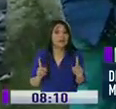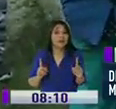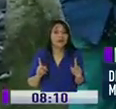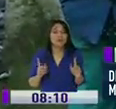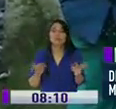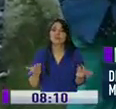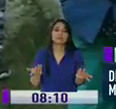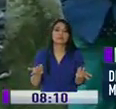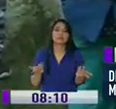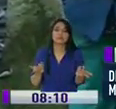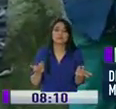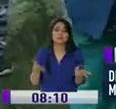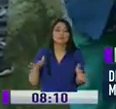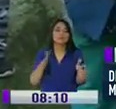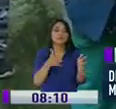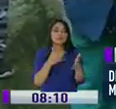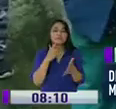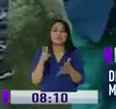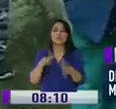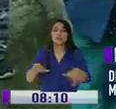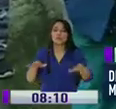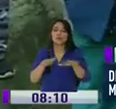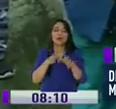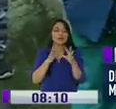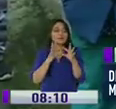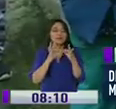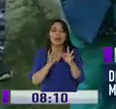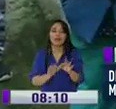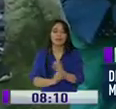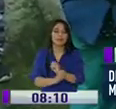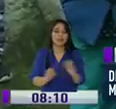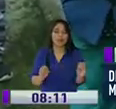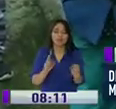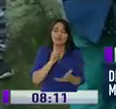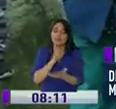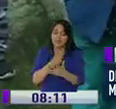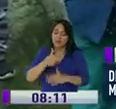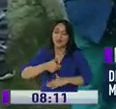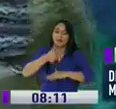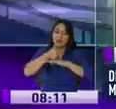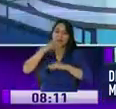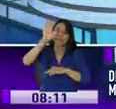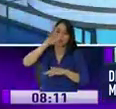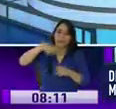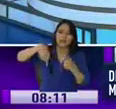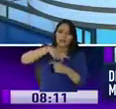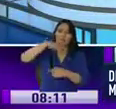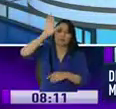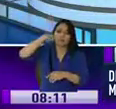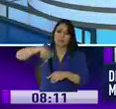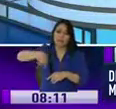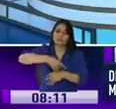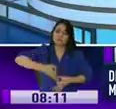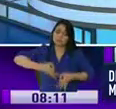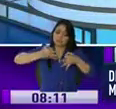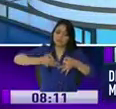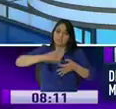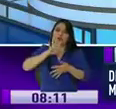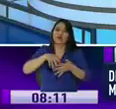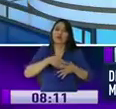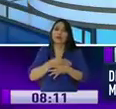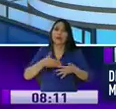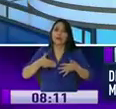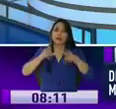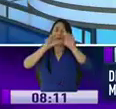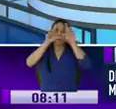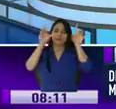ninguna mejora en este sector. Así que pedir a las autoridades que se den por aquí una vuelta, que también cumplan con el horario en Emaseo y